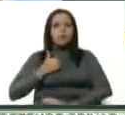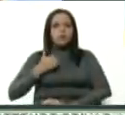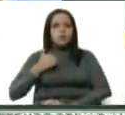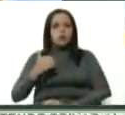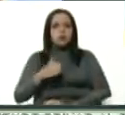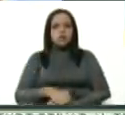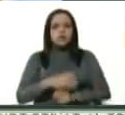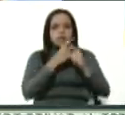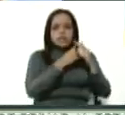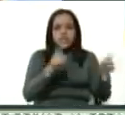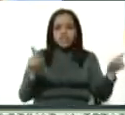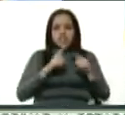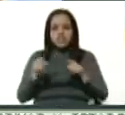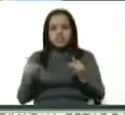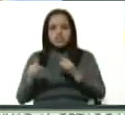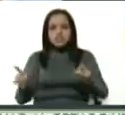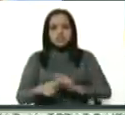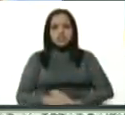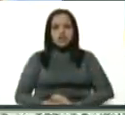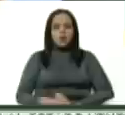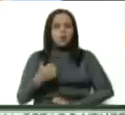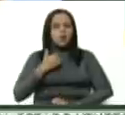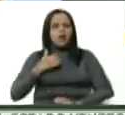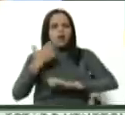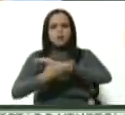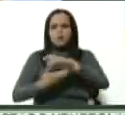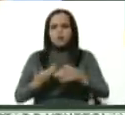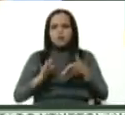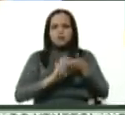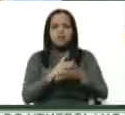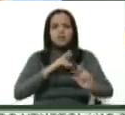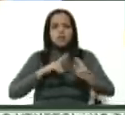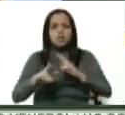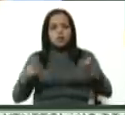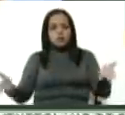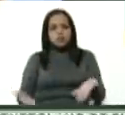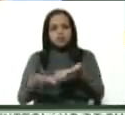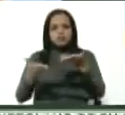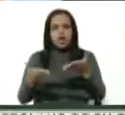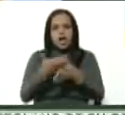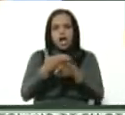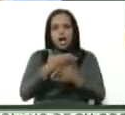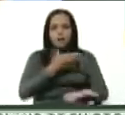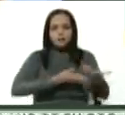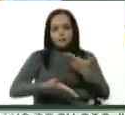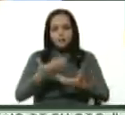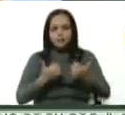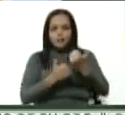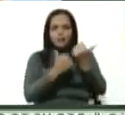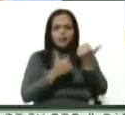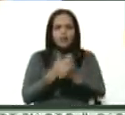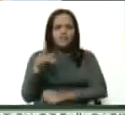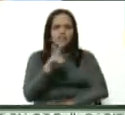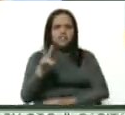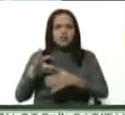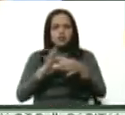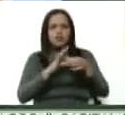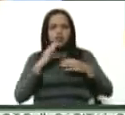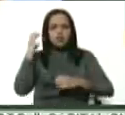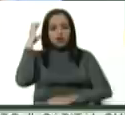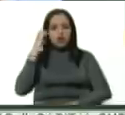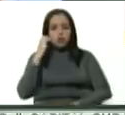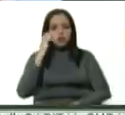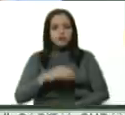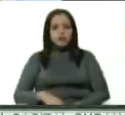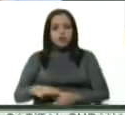de diferencia, cualquier tipo de ruido en las relaciones, y fomentando la cooperación entre Venezuela y la Unión Europea, que es una